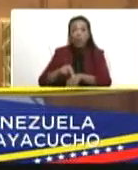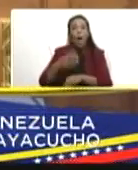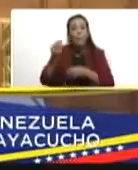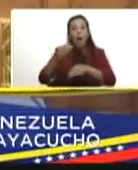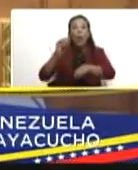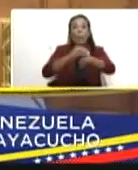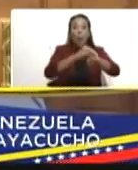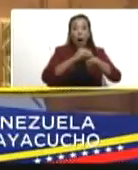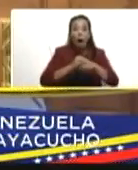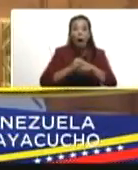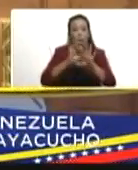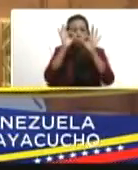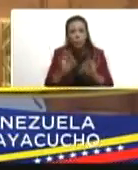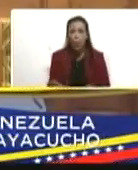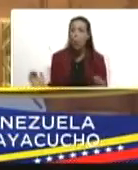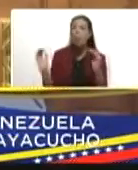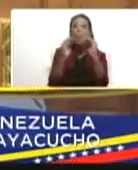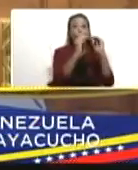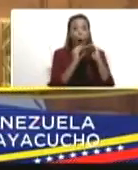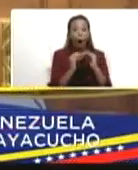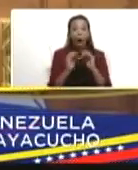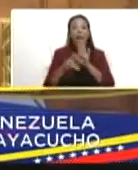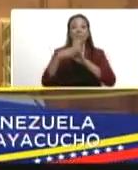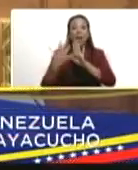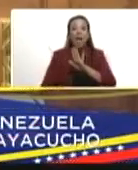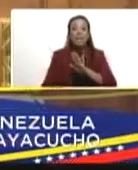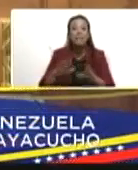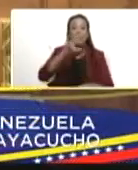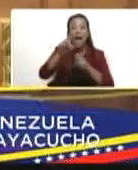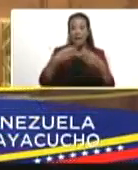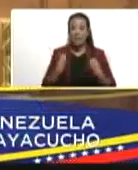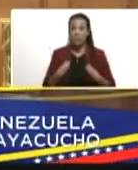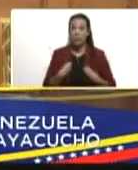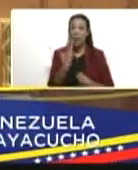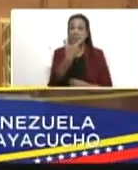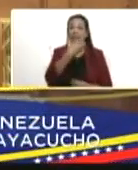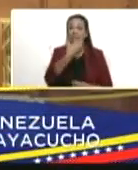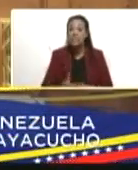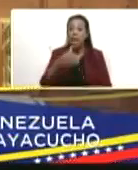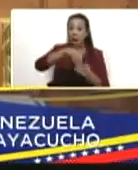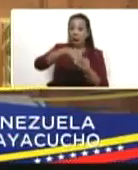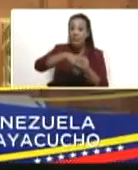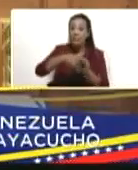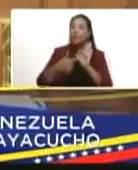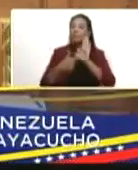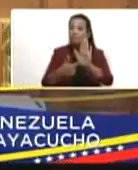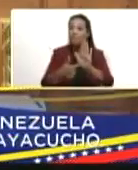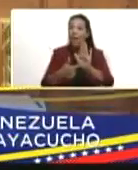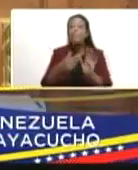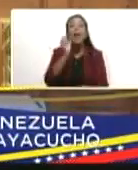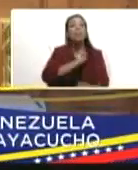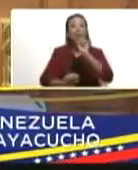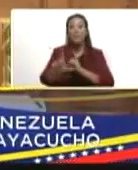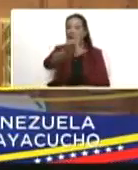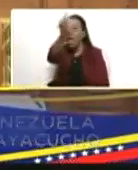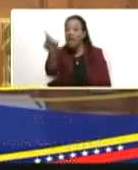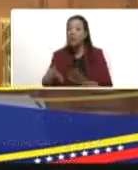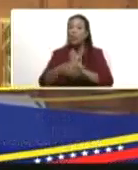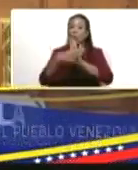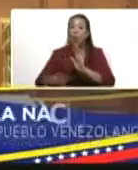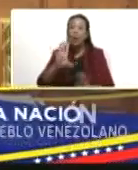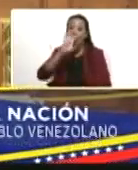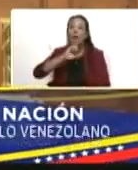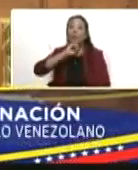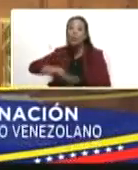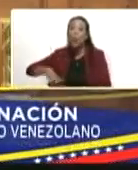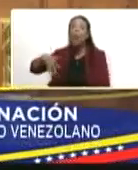convocado de manera unánime el referéndum que se vivió el 3 de diciembre para la defensa de los Derechos históricos